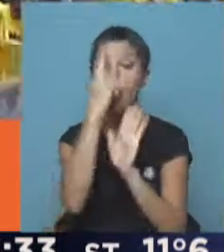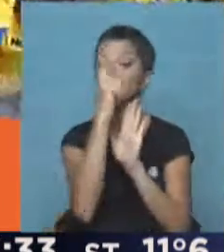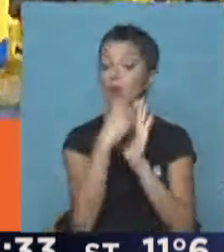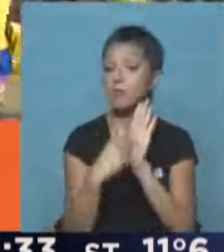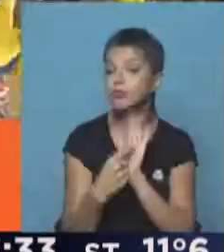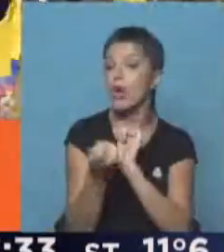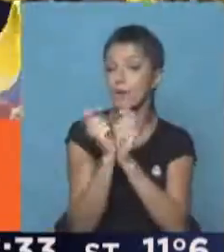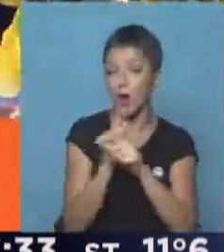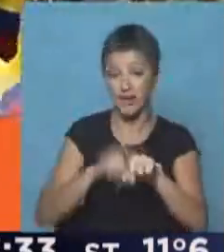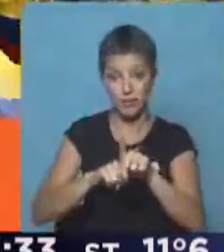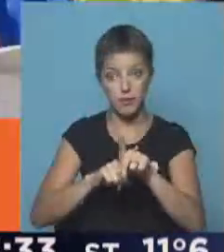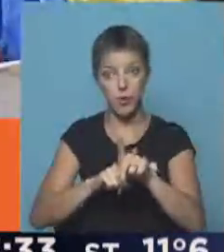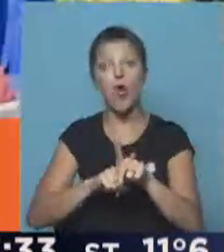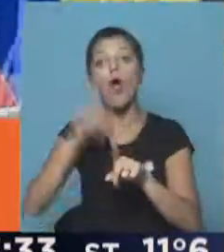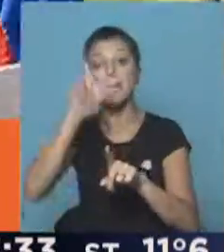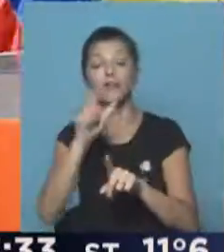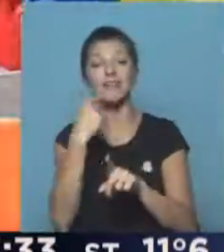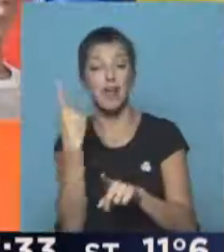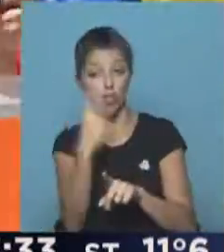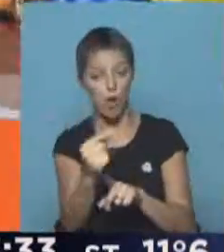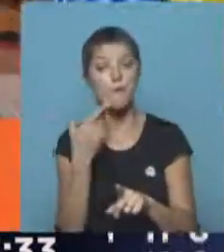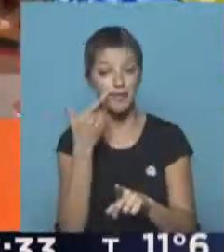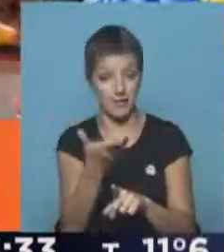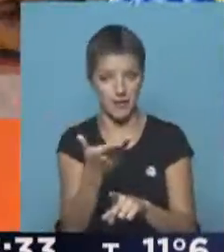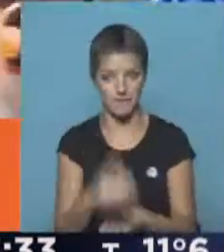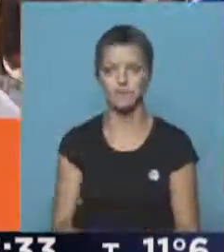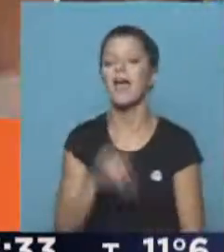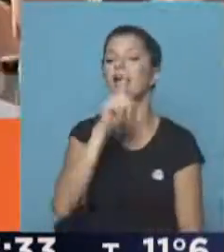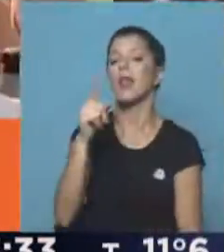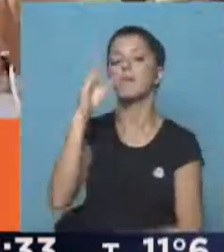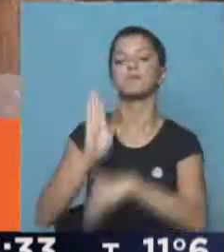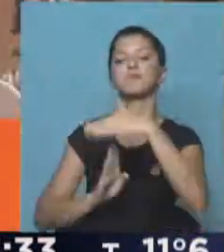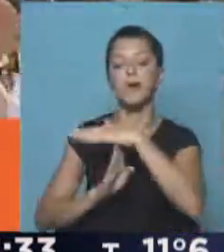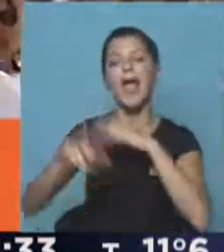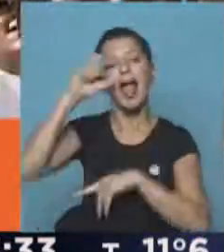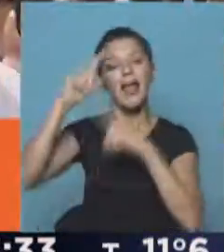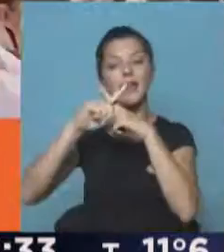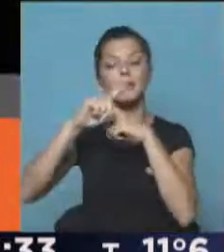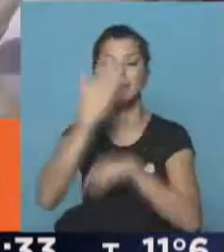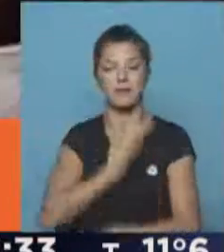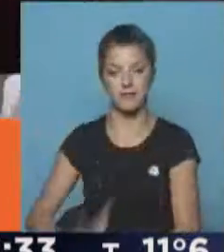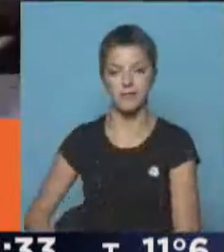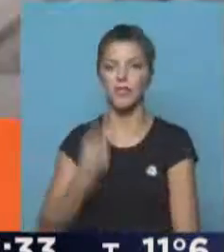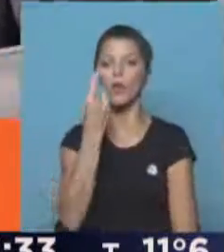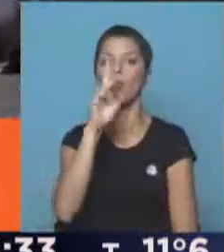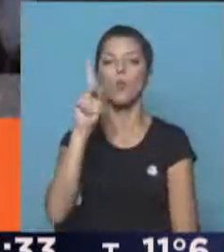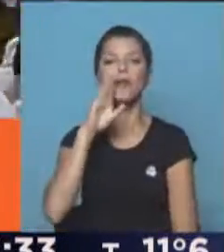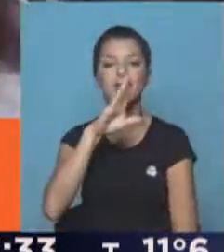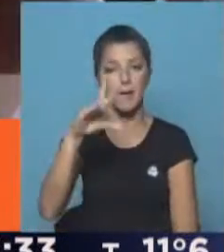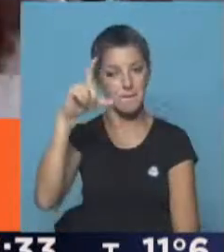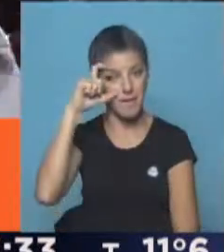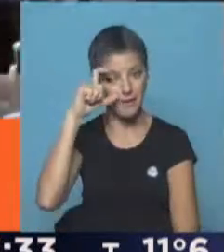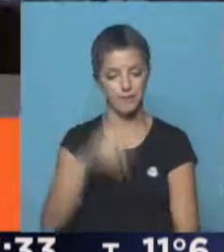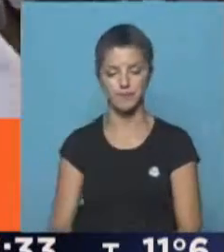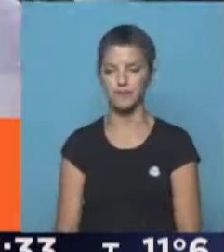que solicitaban los partidarios del no, cuya voz principal es el expresidente Álvaro Uribe. Uribe,